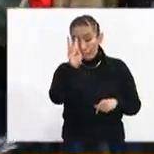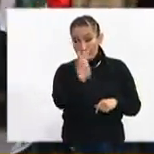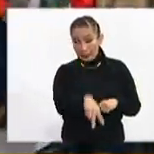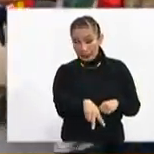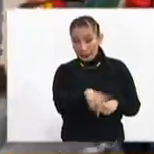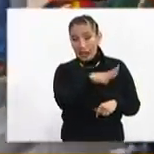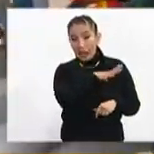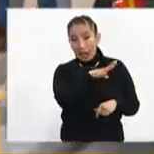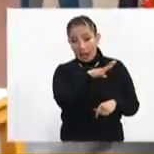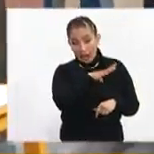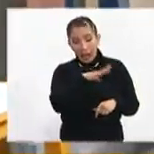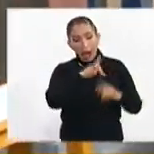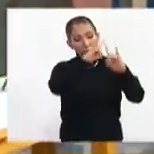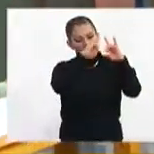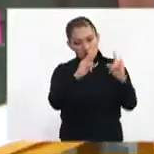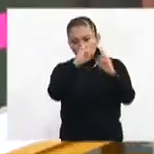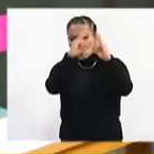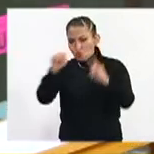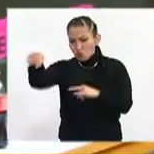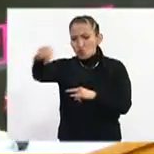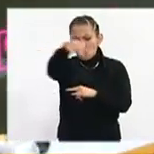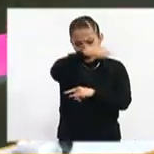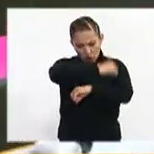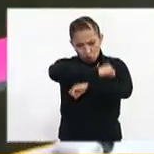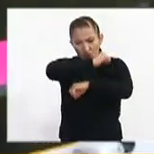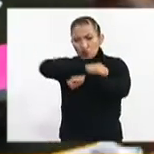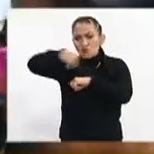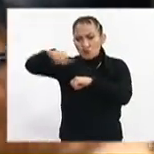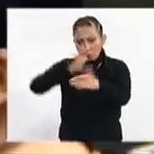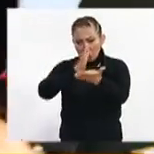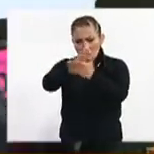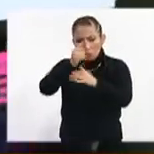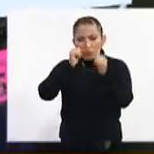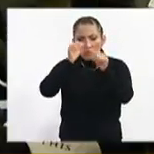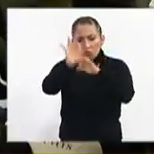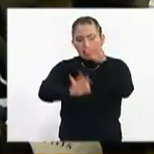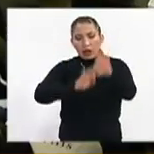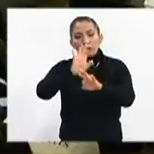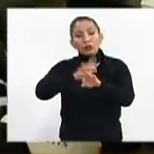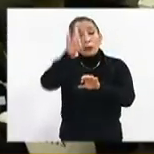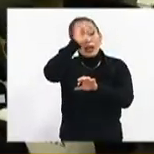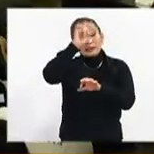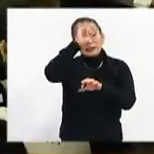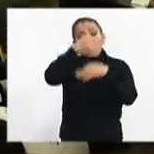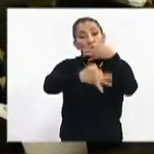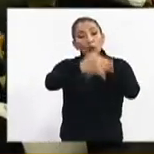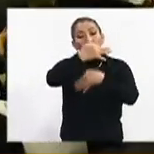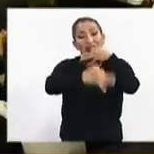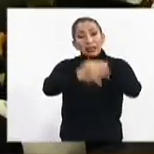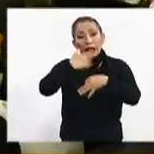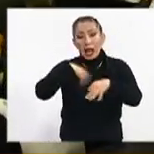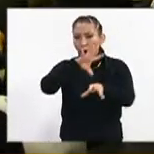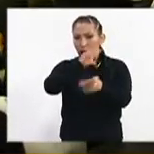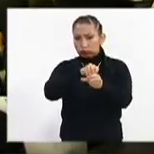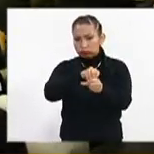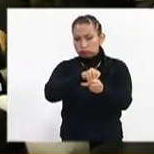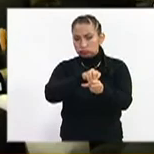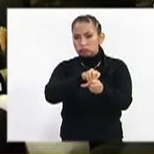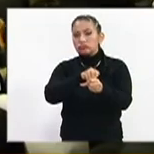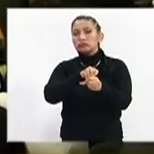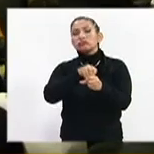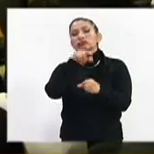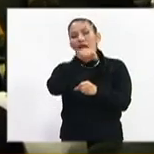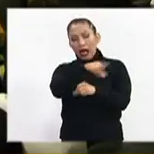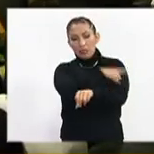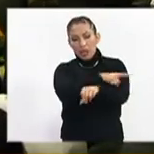Realmente hay módulos en este momento funcionando en la ciudad sobre asesoría jurídica integral